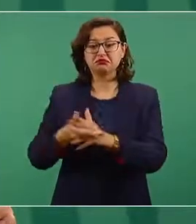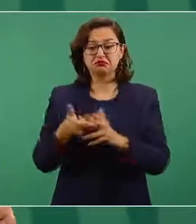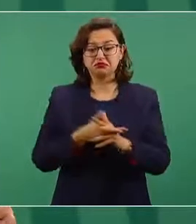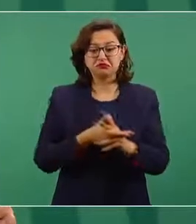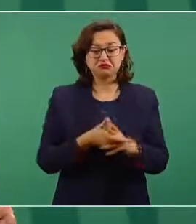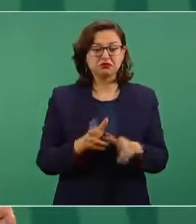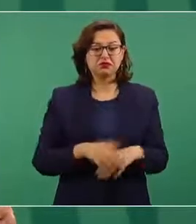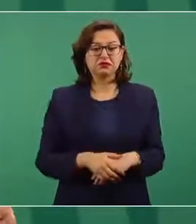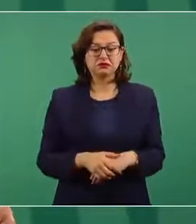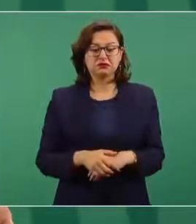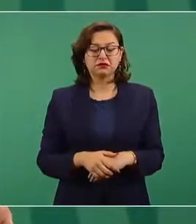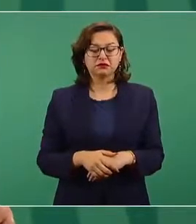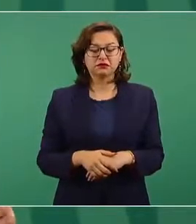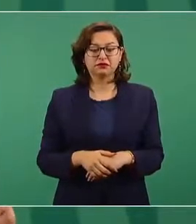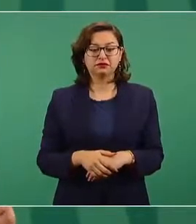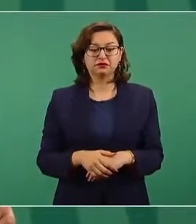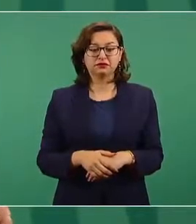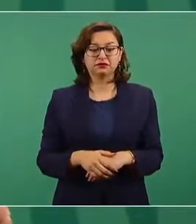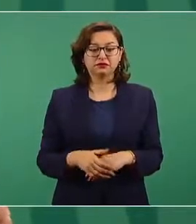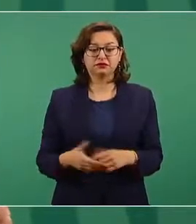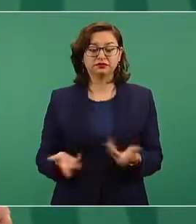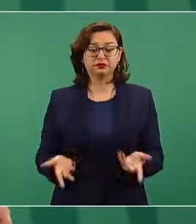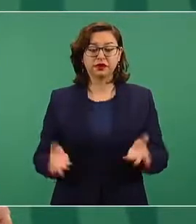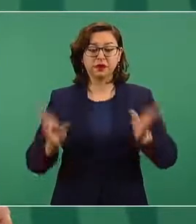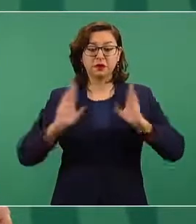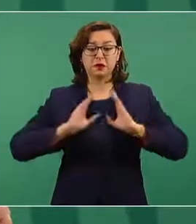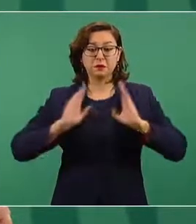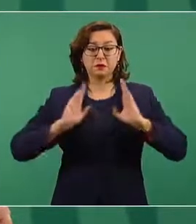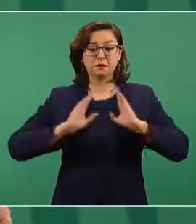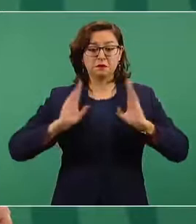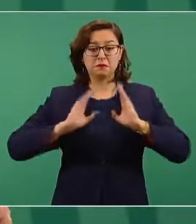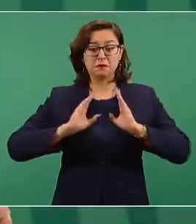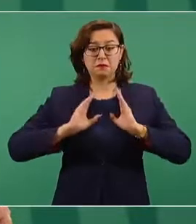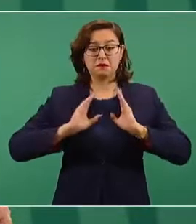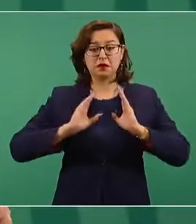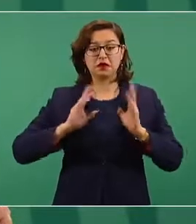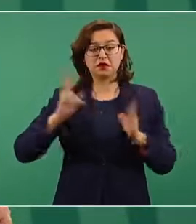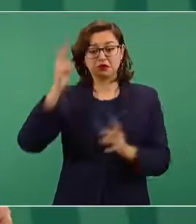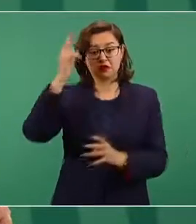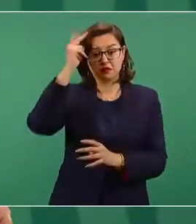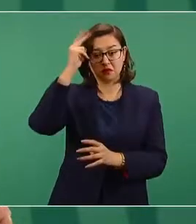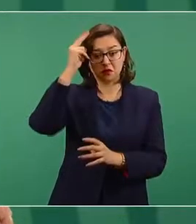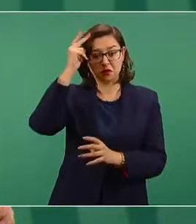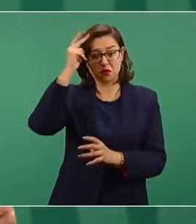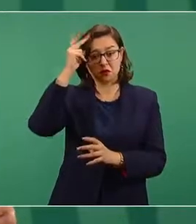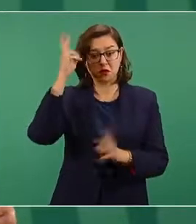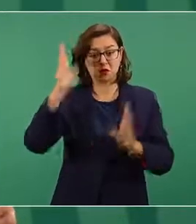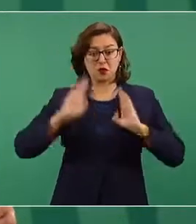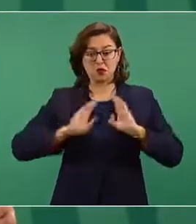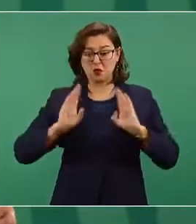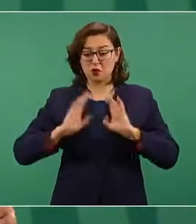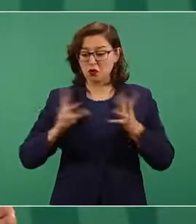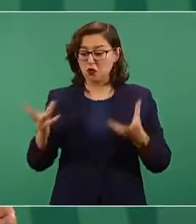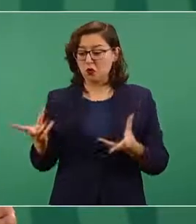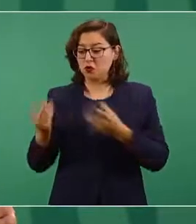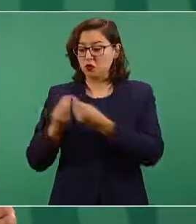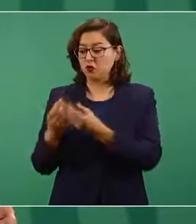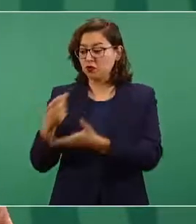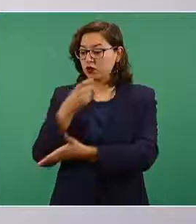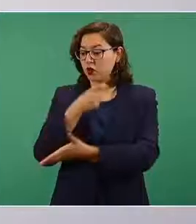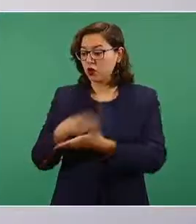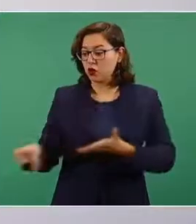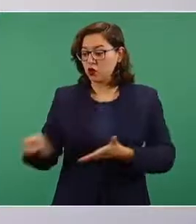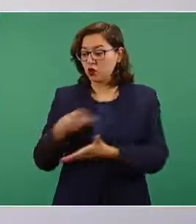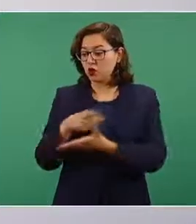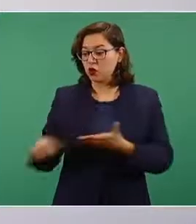Compraron armamentos el ejército porfirista que estrenaron en